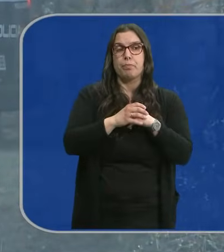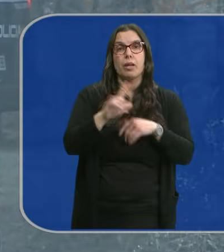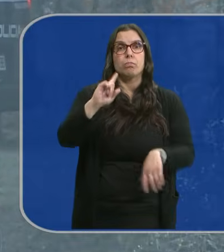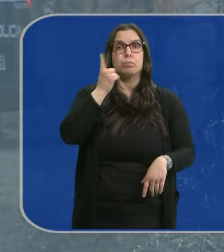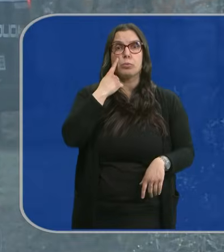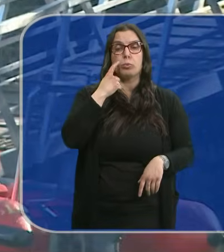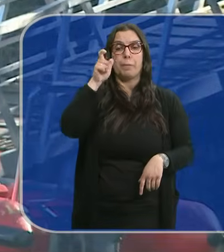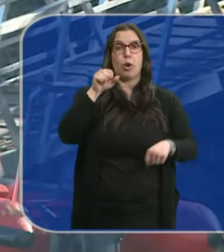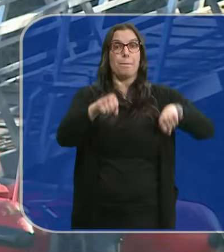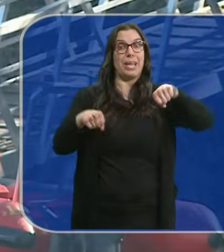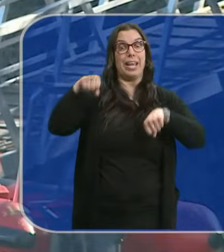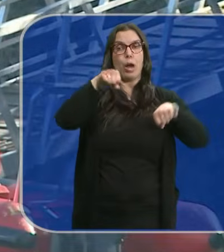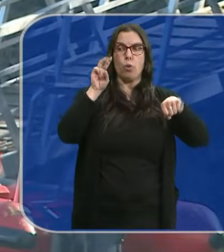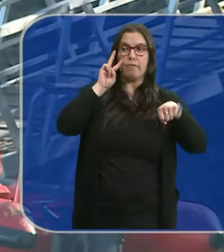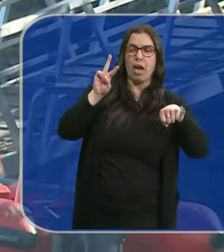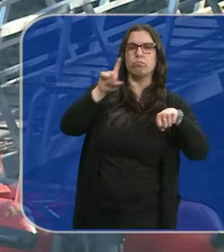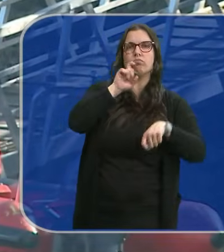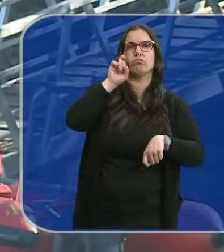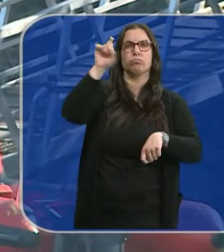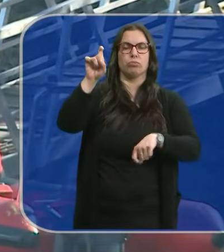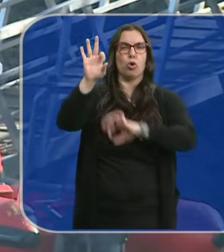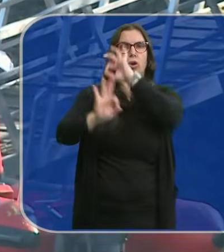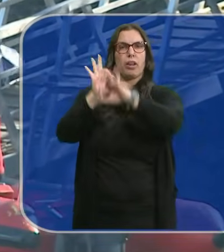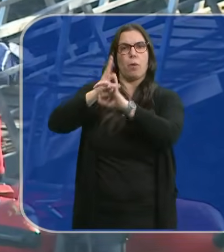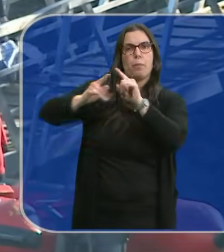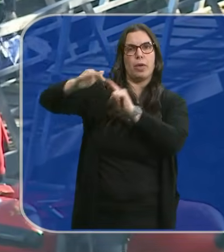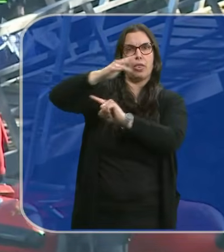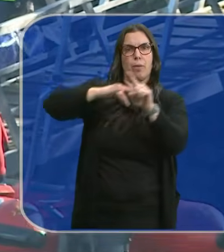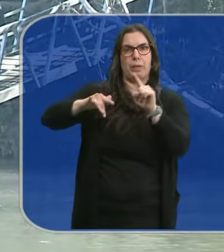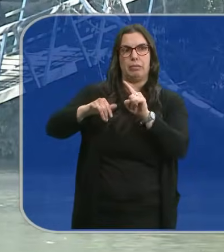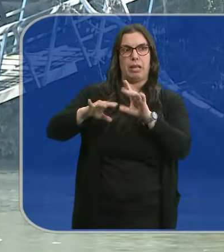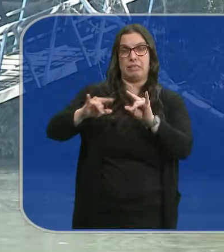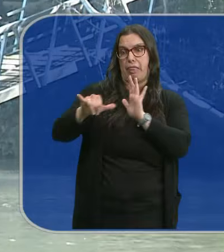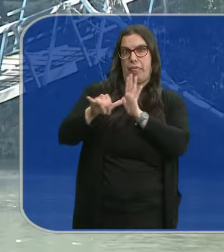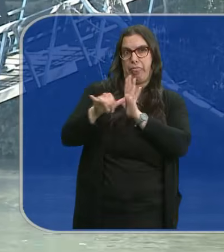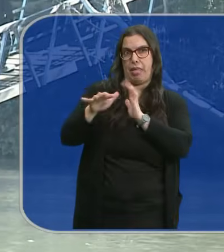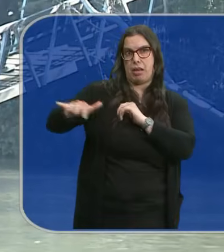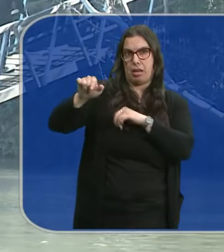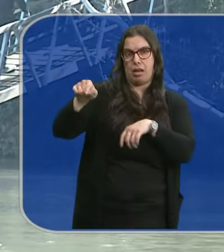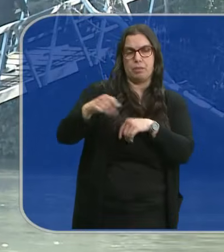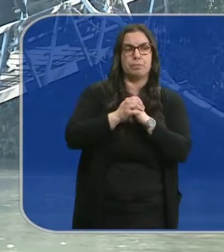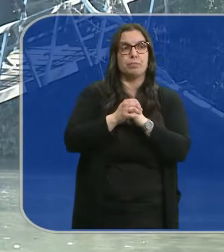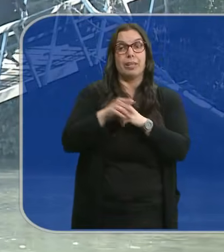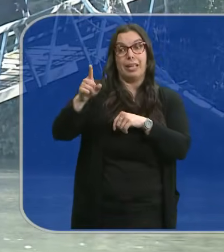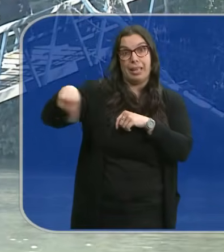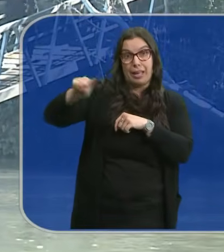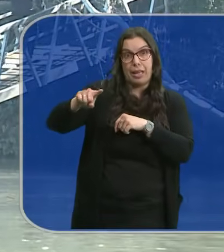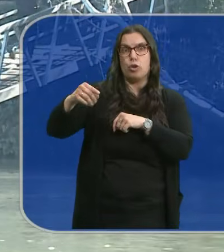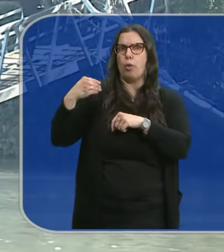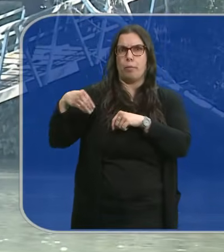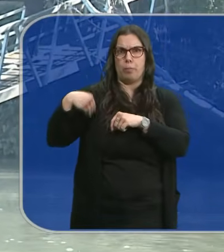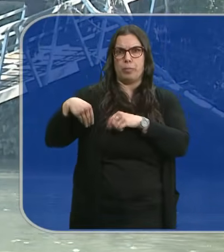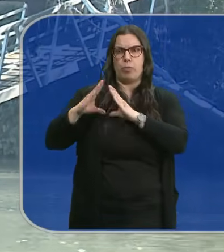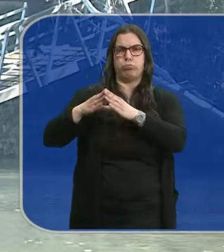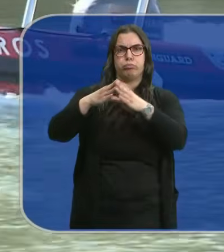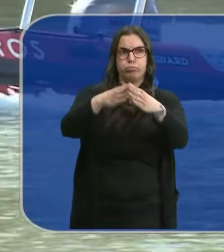lo ha encontrado un piragüista que ha avisado a una organización medioambiental que tiene su sede cerca del lugar de los hechos y que son ellos los que han navegado